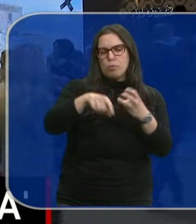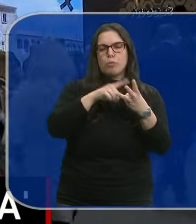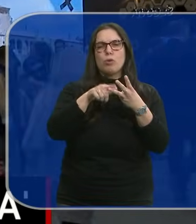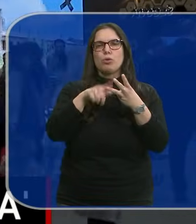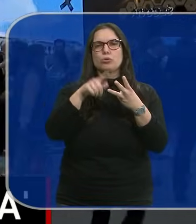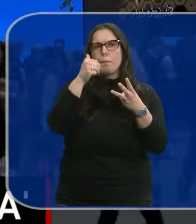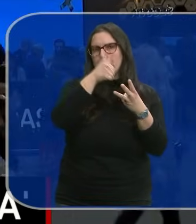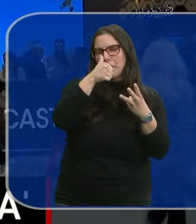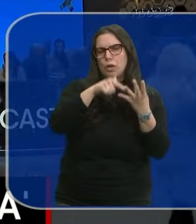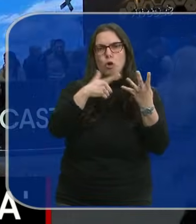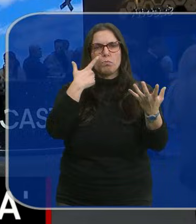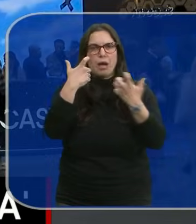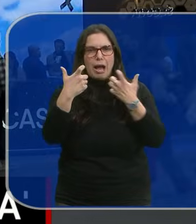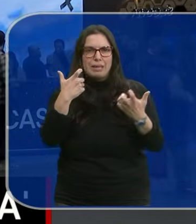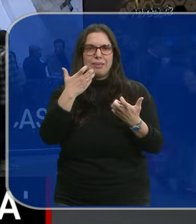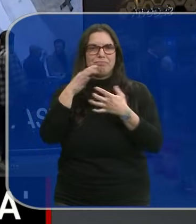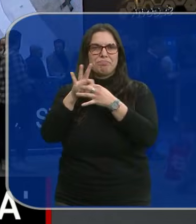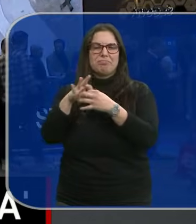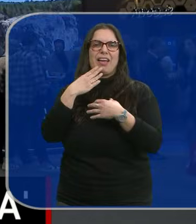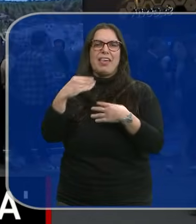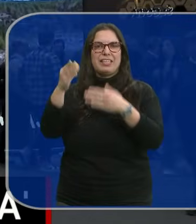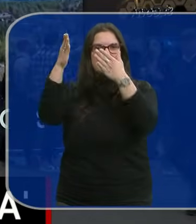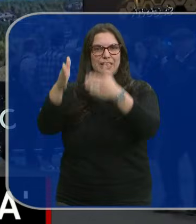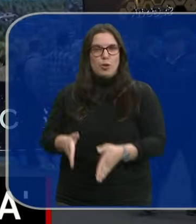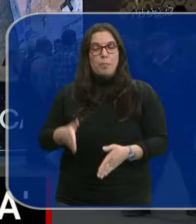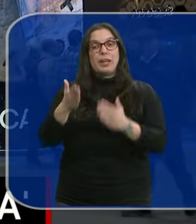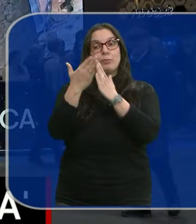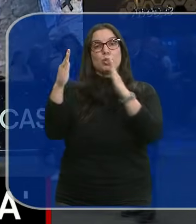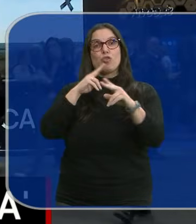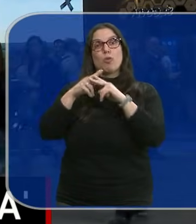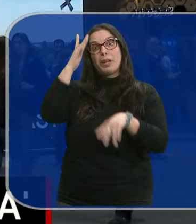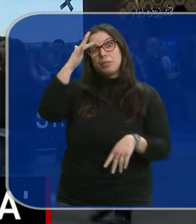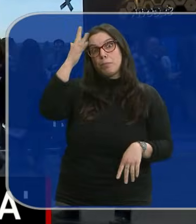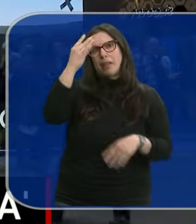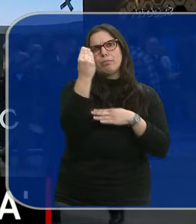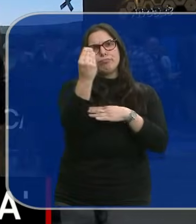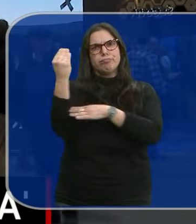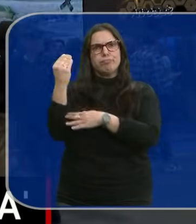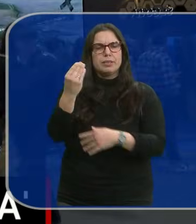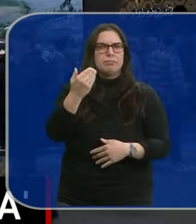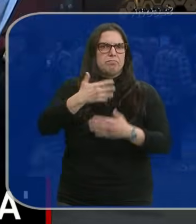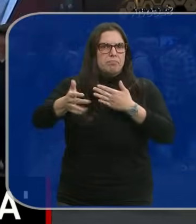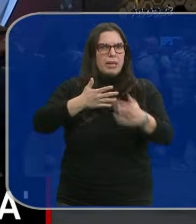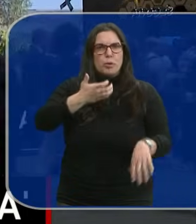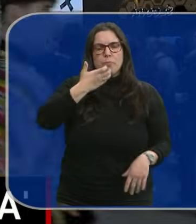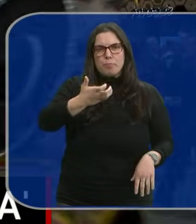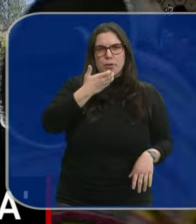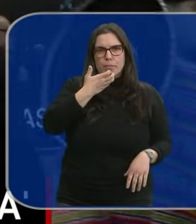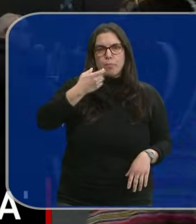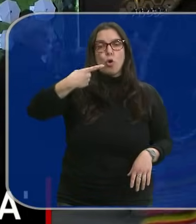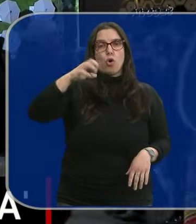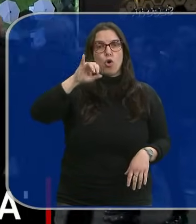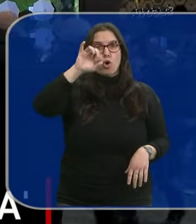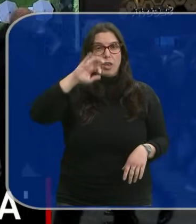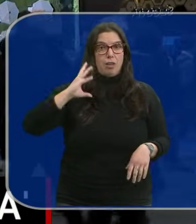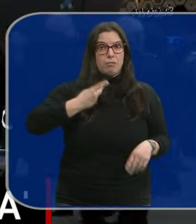vino o el arte, con esas edades del hombre que con esta exposición Esperanza cuenta con obras de la talla de artistas como Francisco de Goya